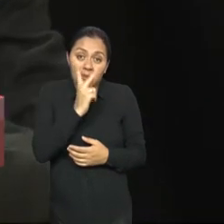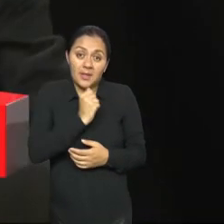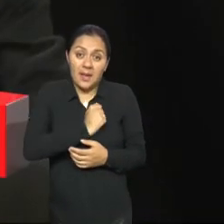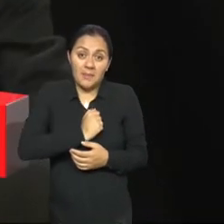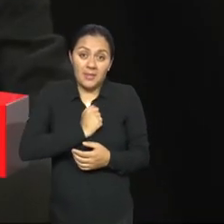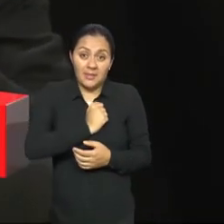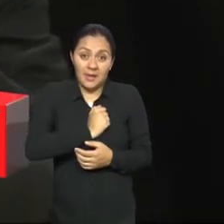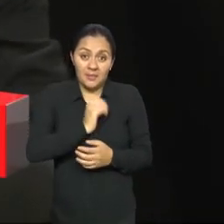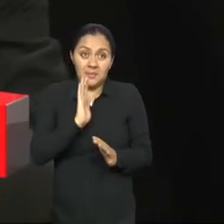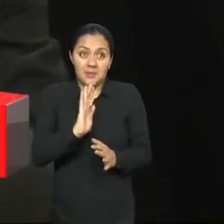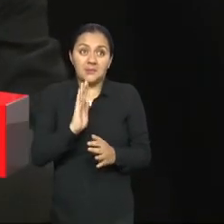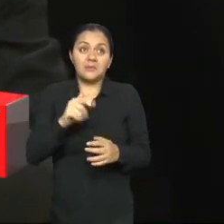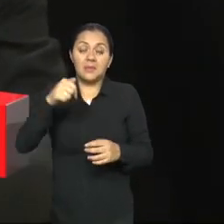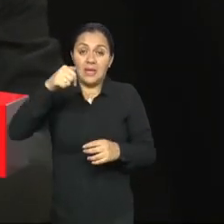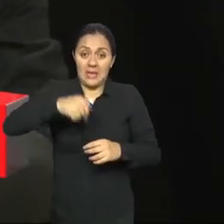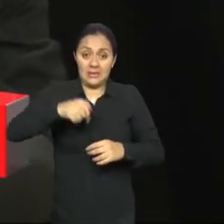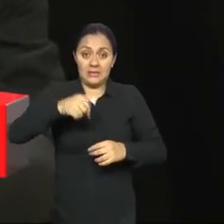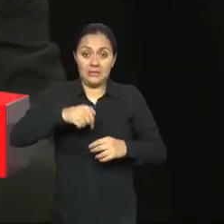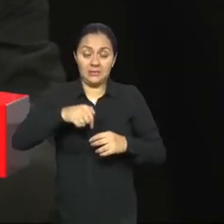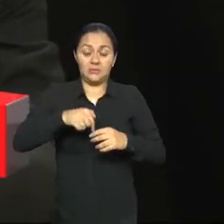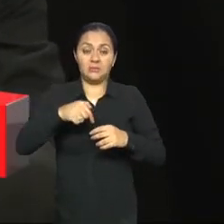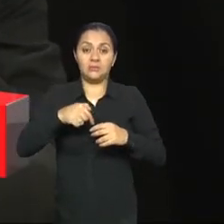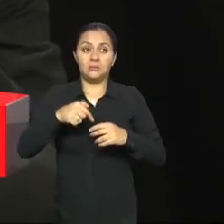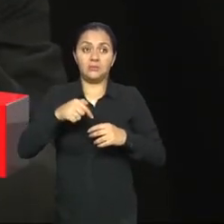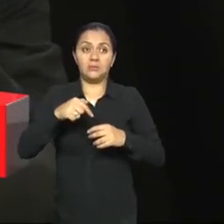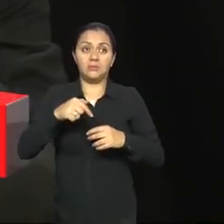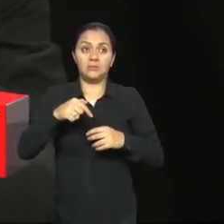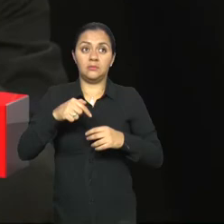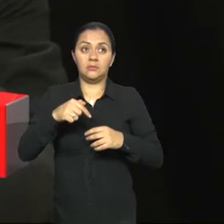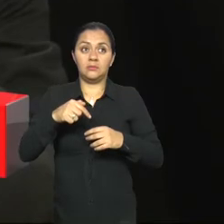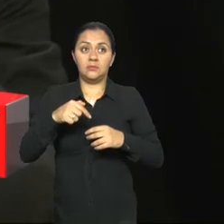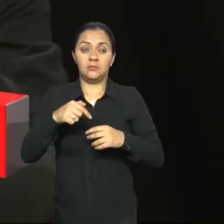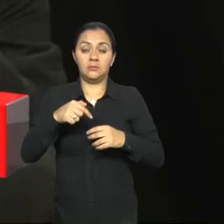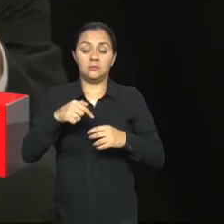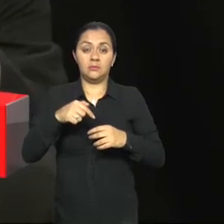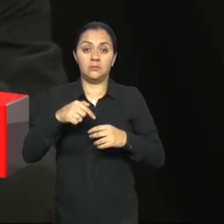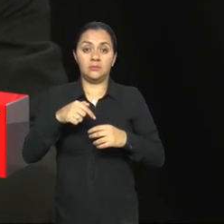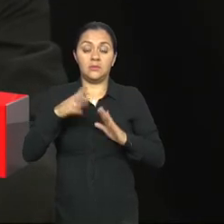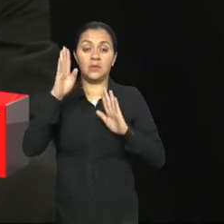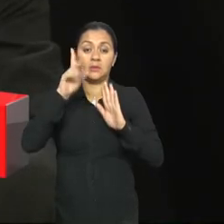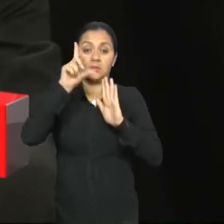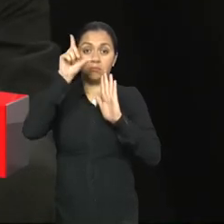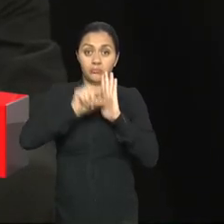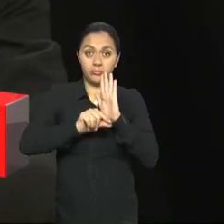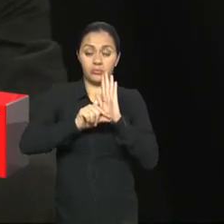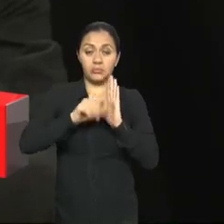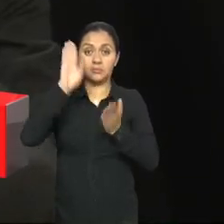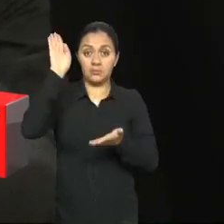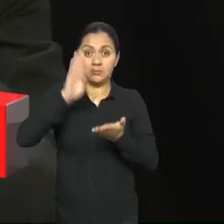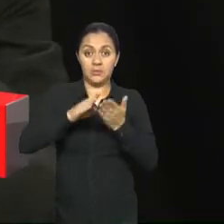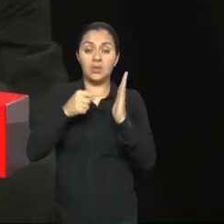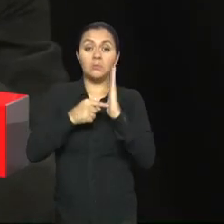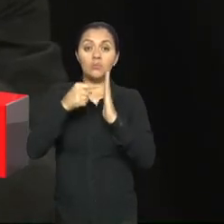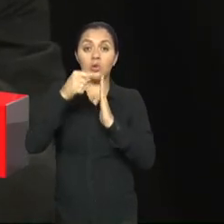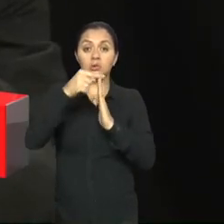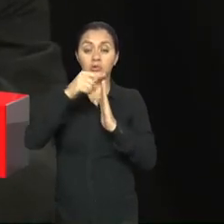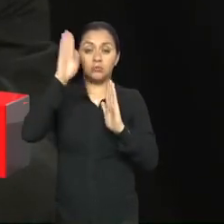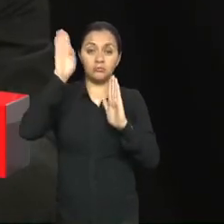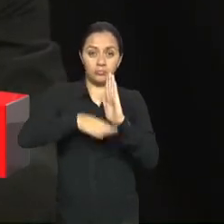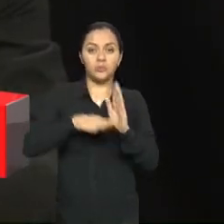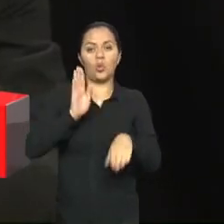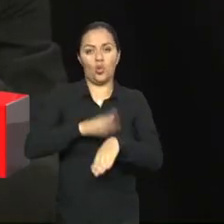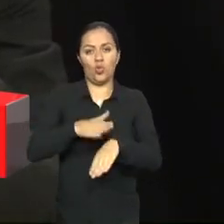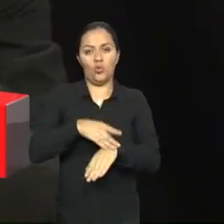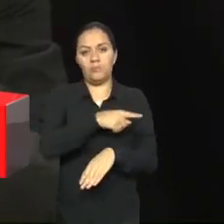el efecto de lo que tenemos ahora, de que no exista esta reducción, esta rebaja del impuesto ambiental, fue por